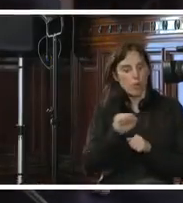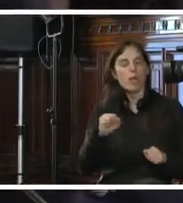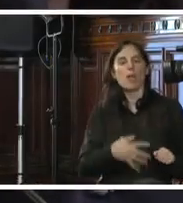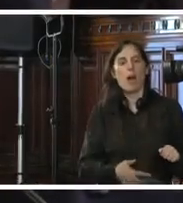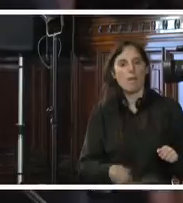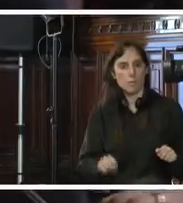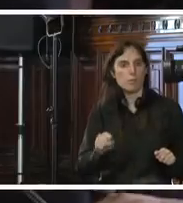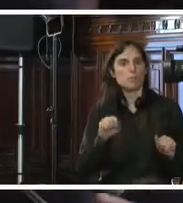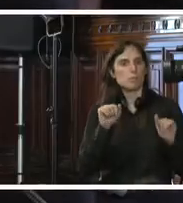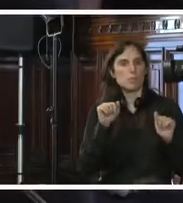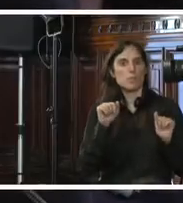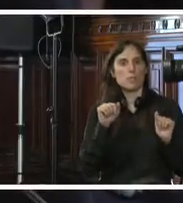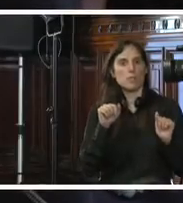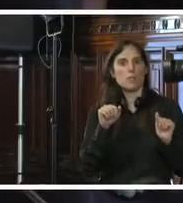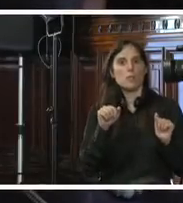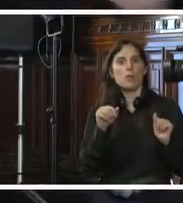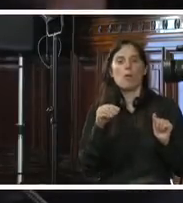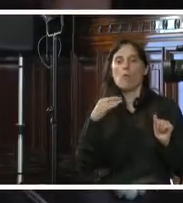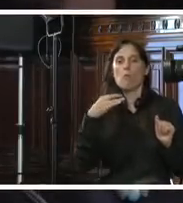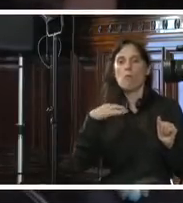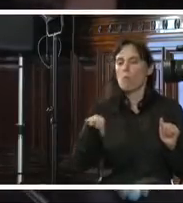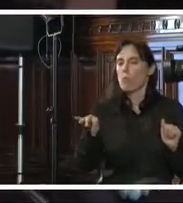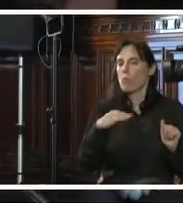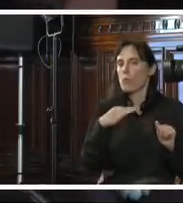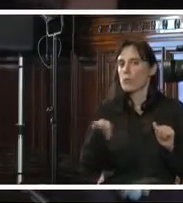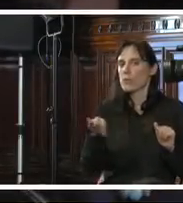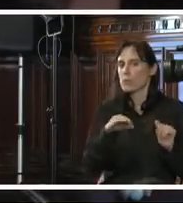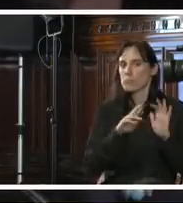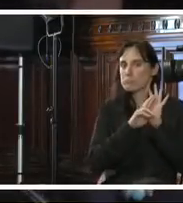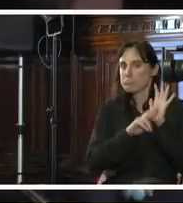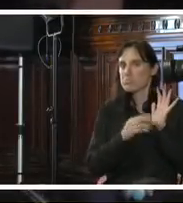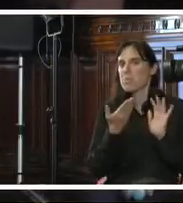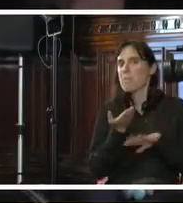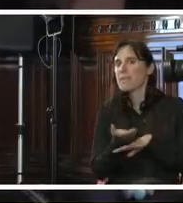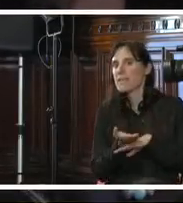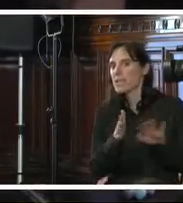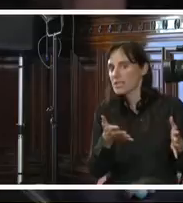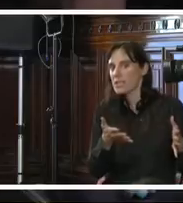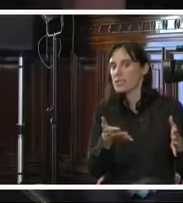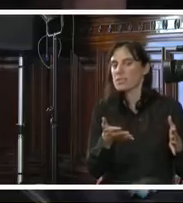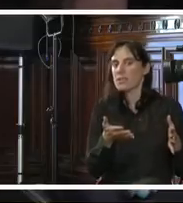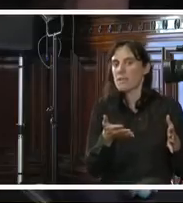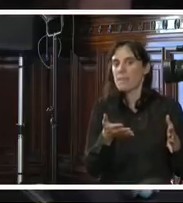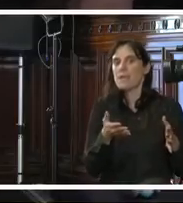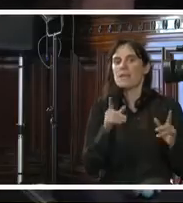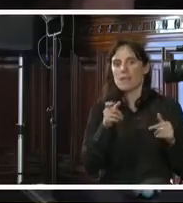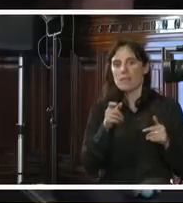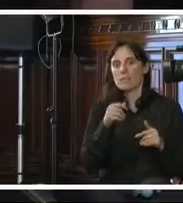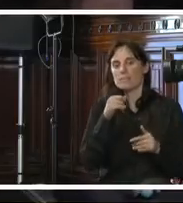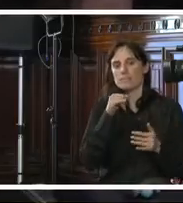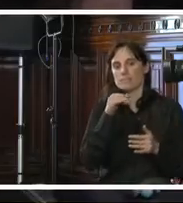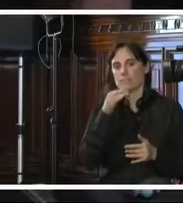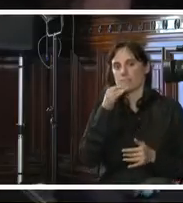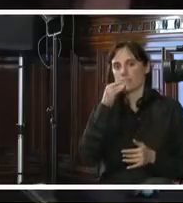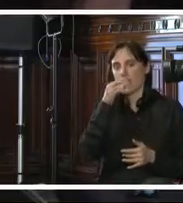interrupción del embarazo con la única, el único requisito de una declaración bajo protesta de